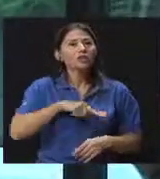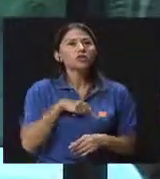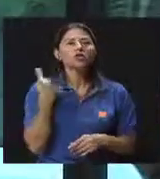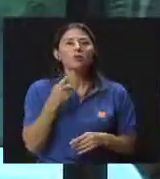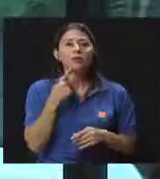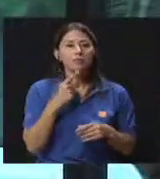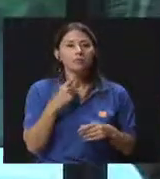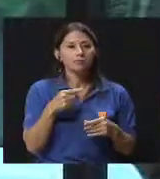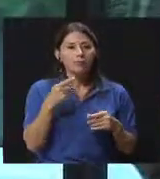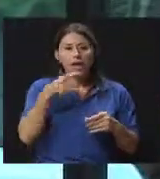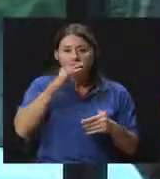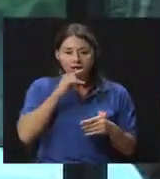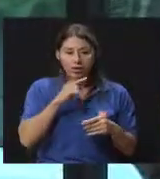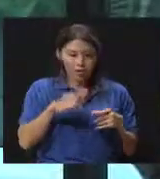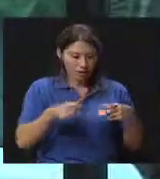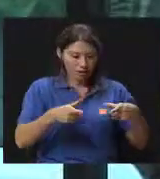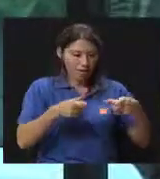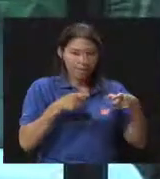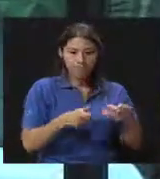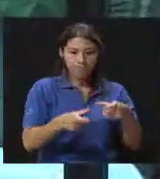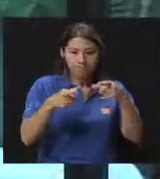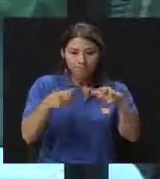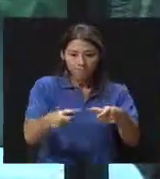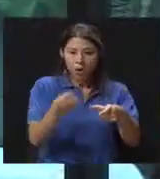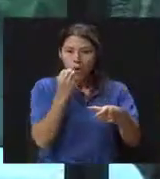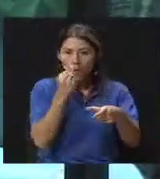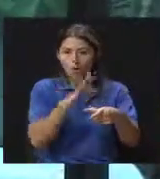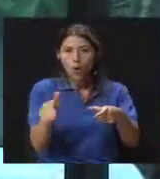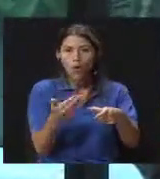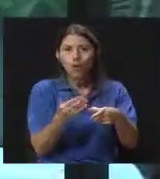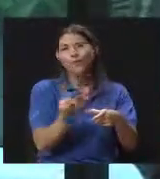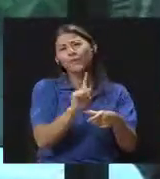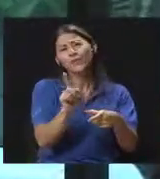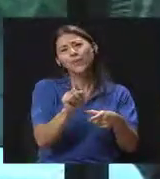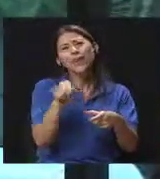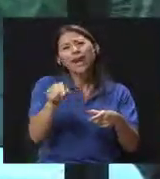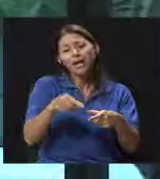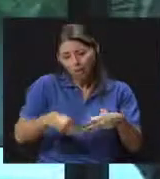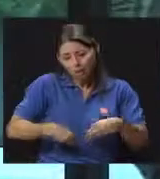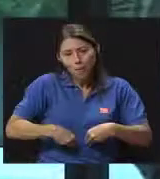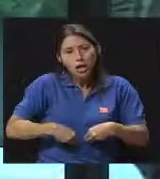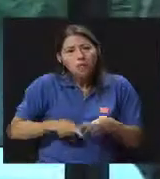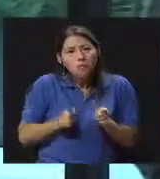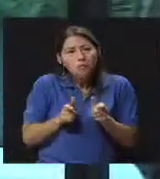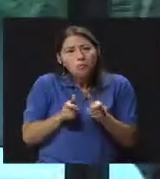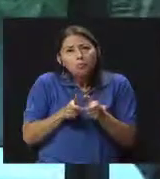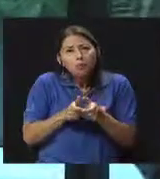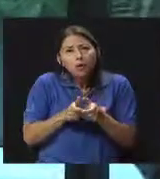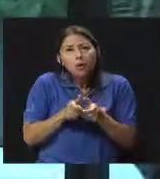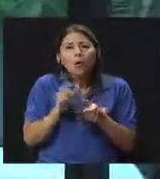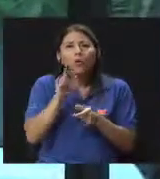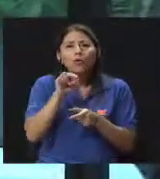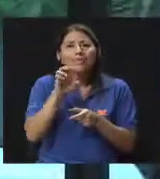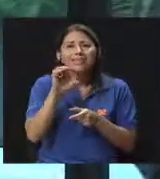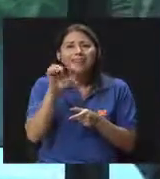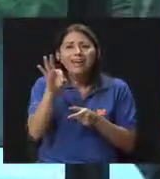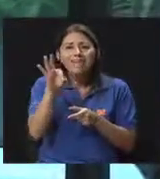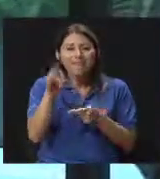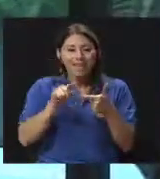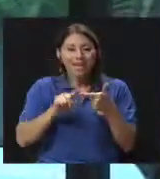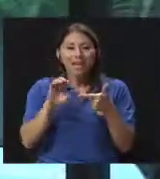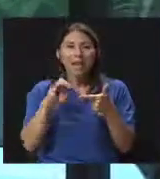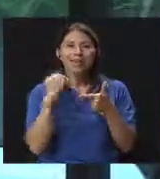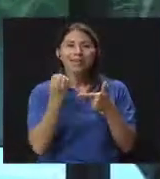una taza. Sí. Y no, los niños tienen el estomaguito muy pequeñito. Y es lo que nos habla la UNICEF. La UNICEF y la OMS